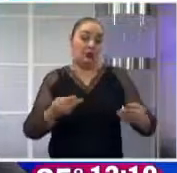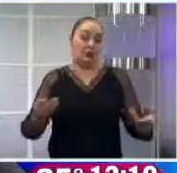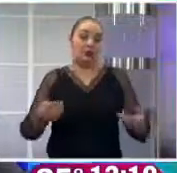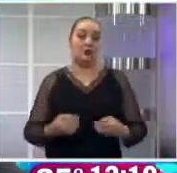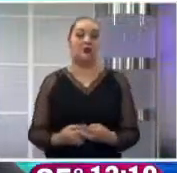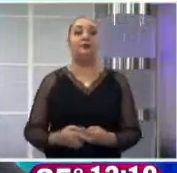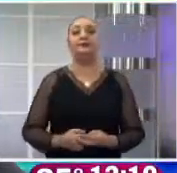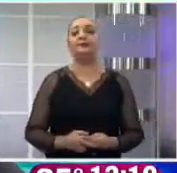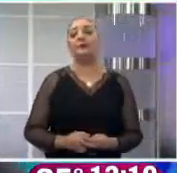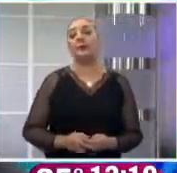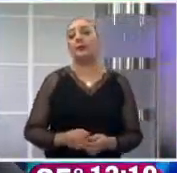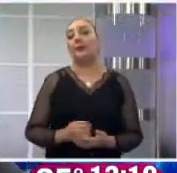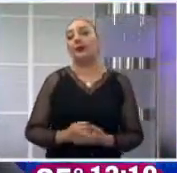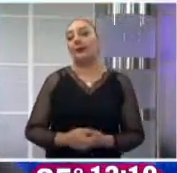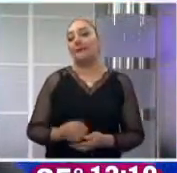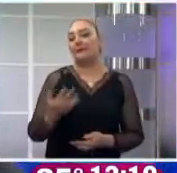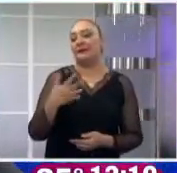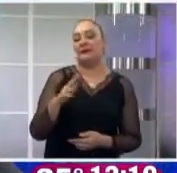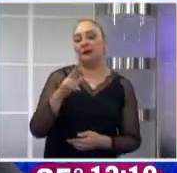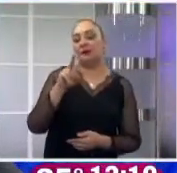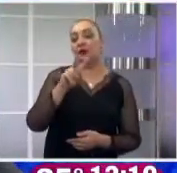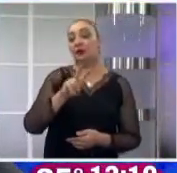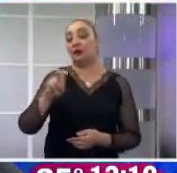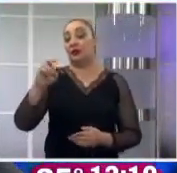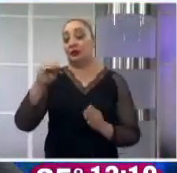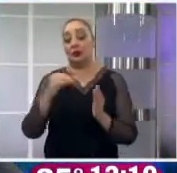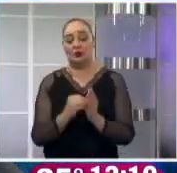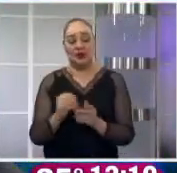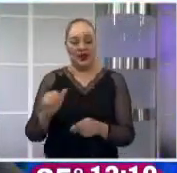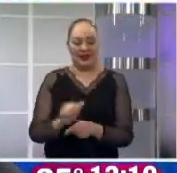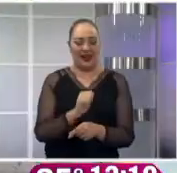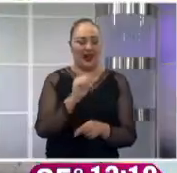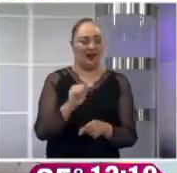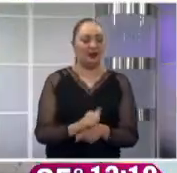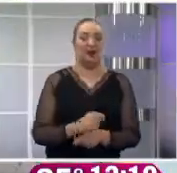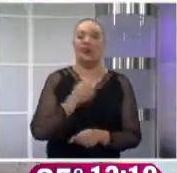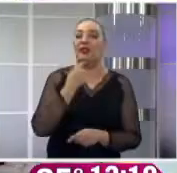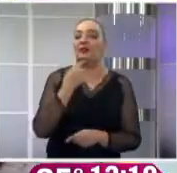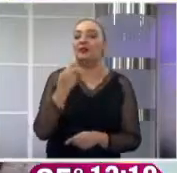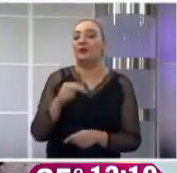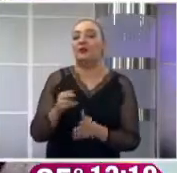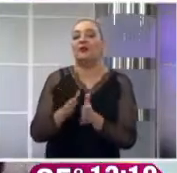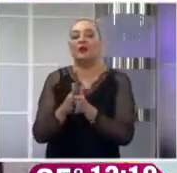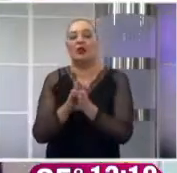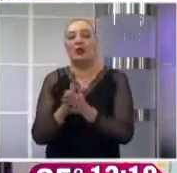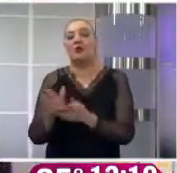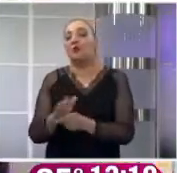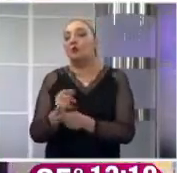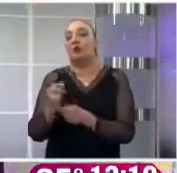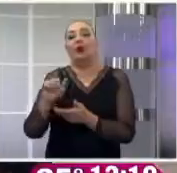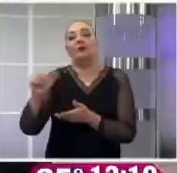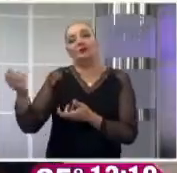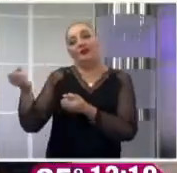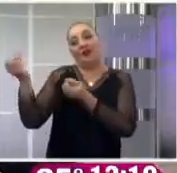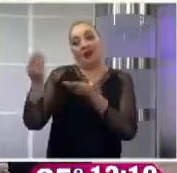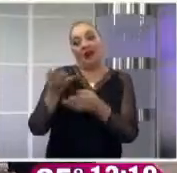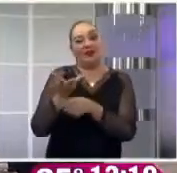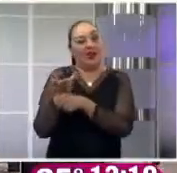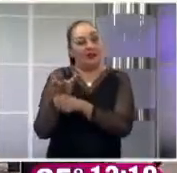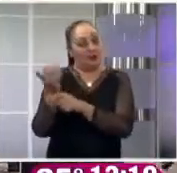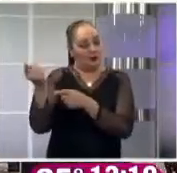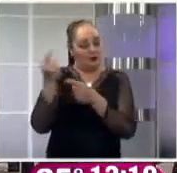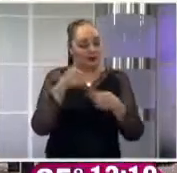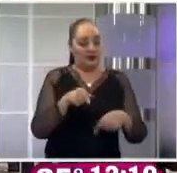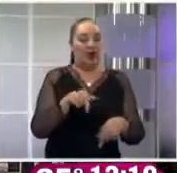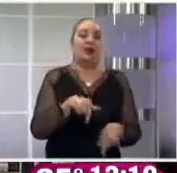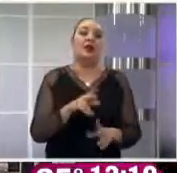en otro tema unos 200.000 vehículos de los denominados autos chocolate se van a sumar al padrón estatal al iniciar